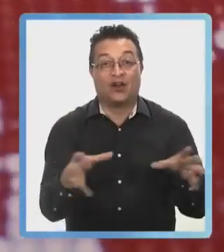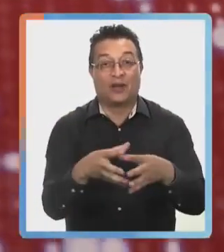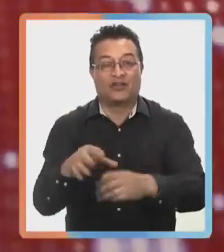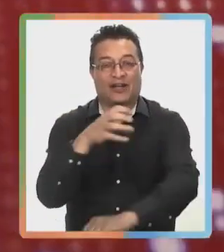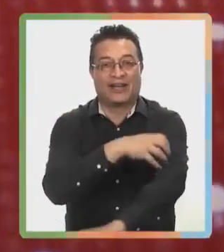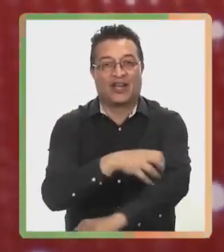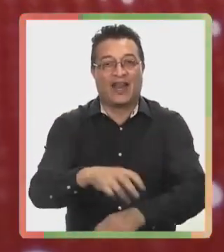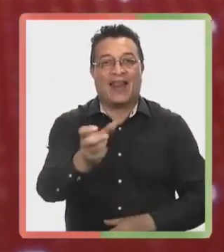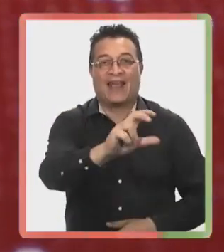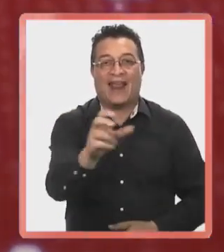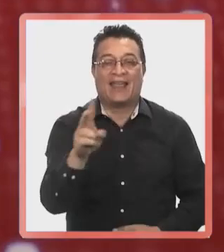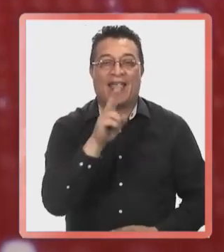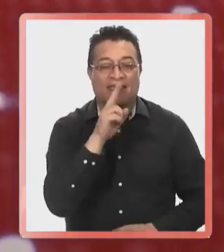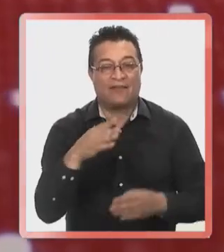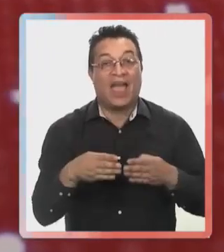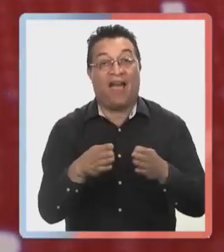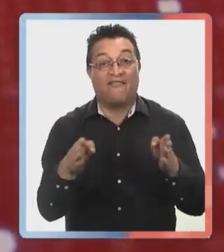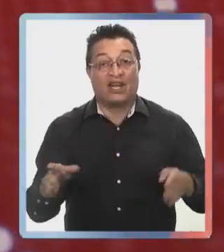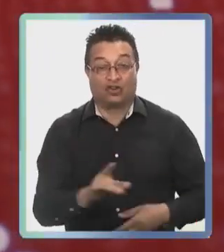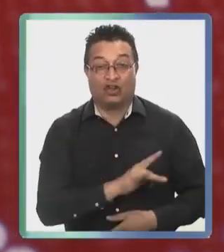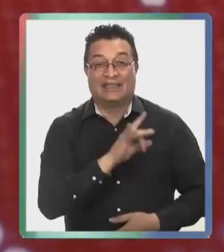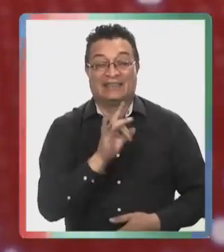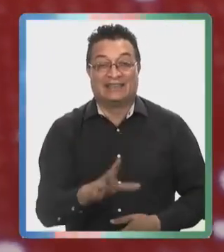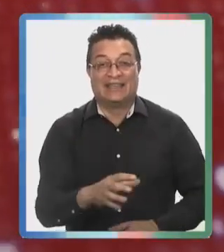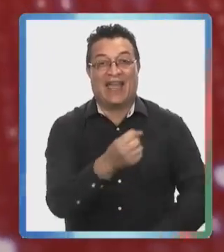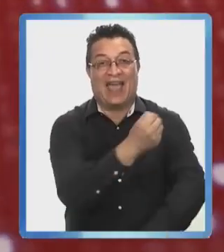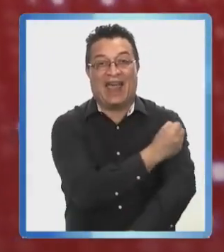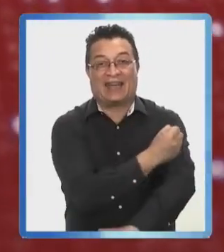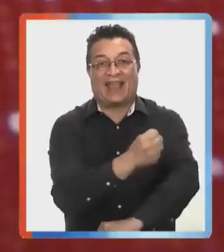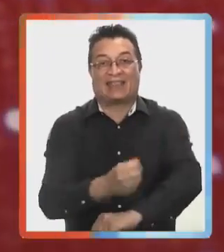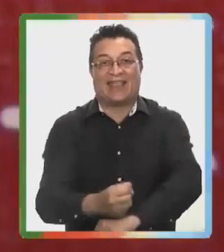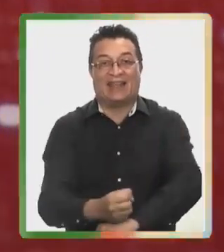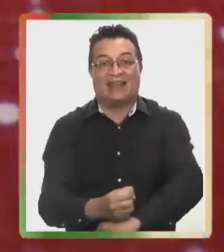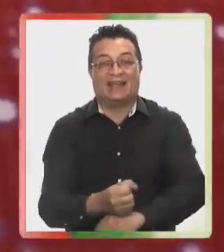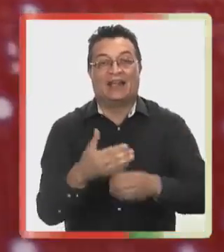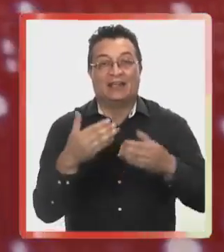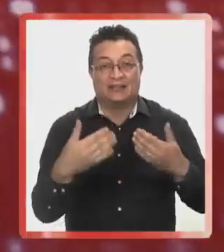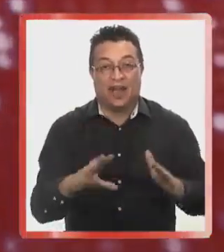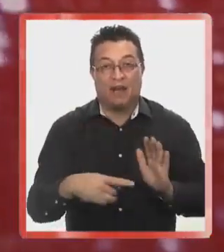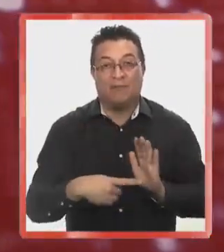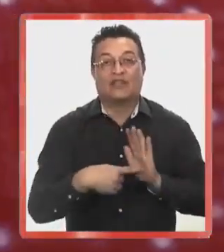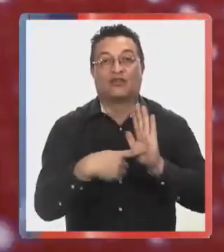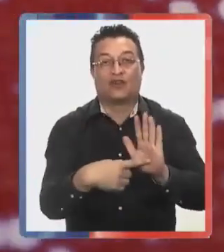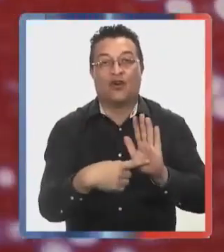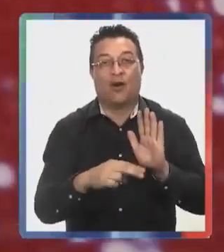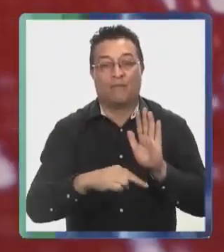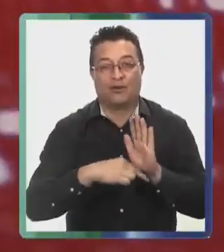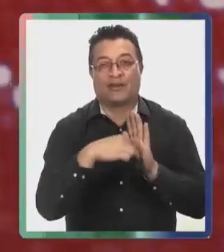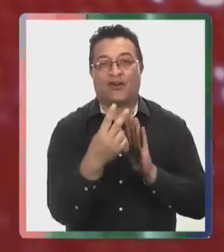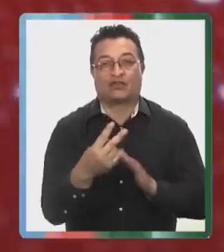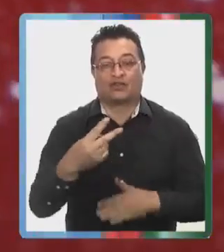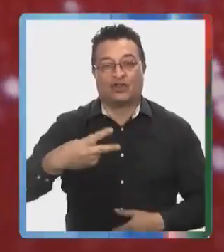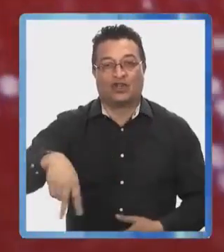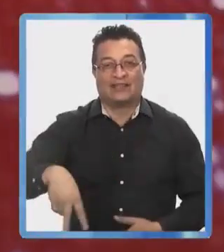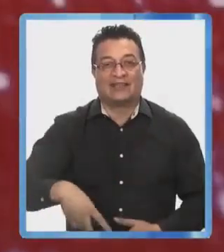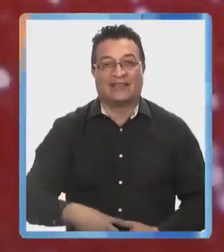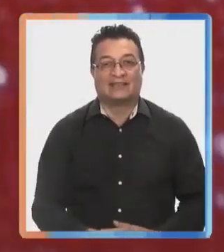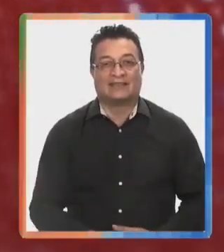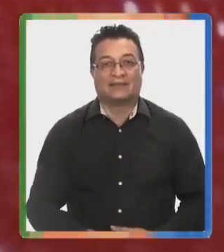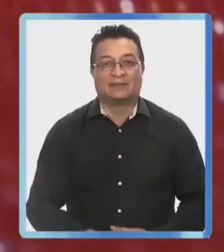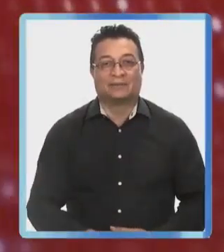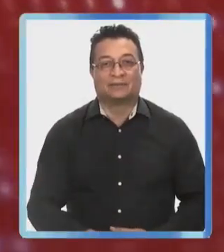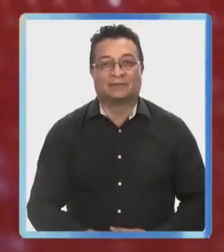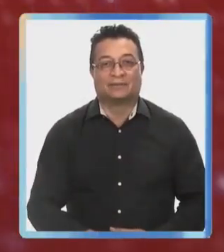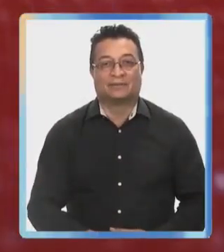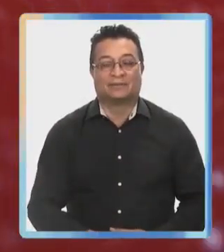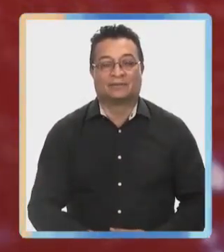Canales de Televisión de Señal Abierta de Chile, Arcatel, presentó Portavoz Noticias.